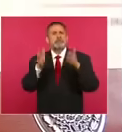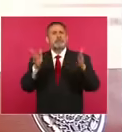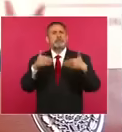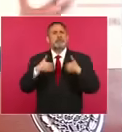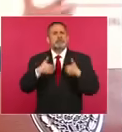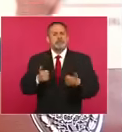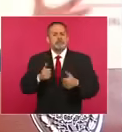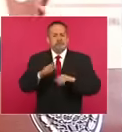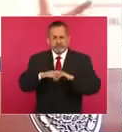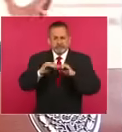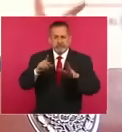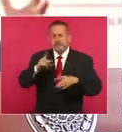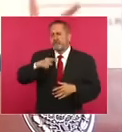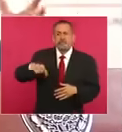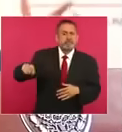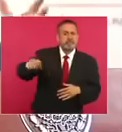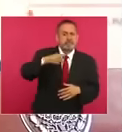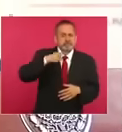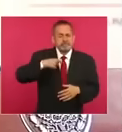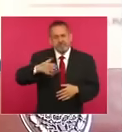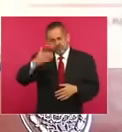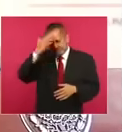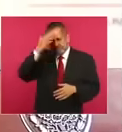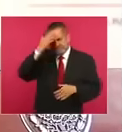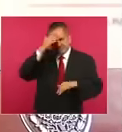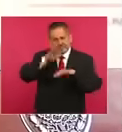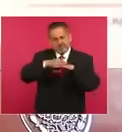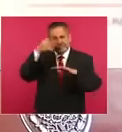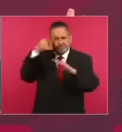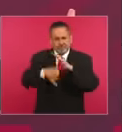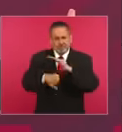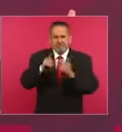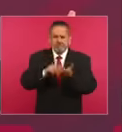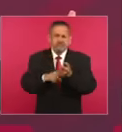a seguir politizando al pueblo.